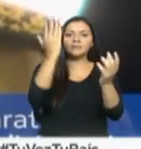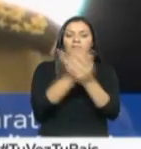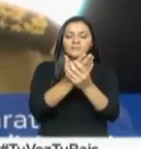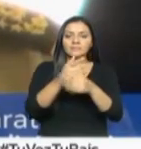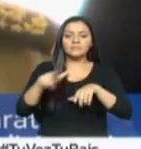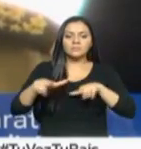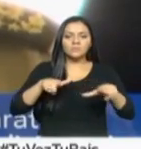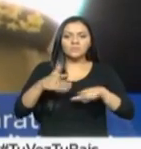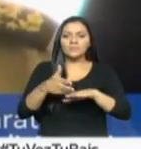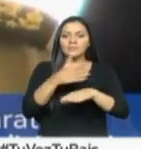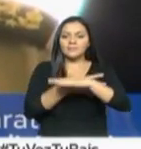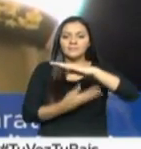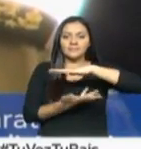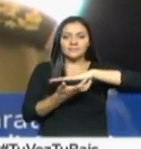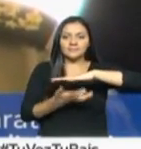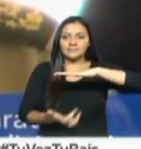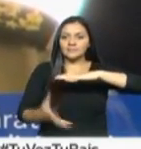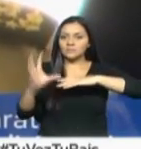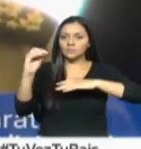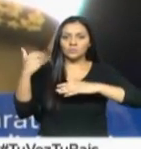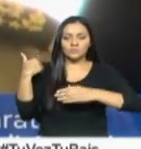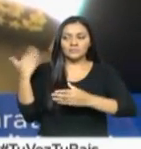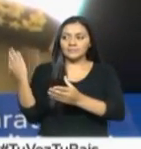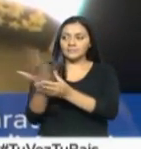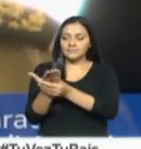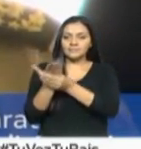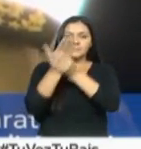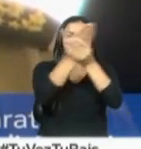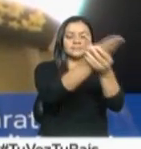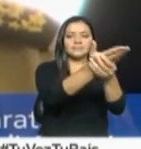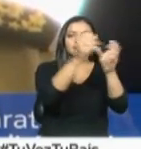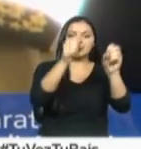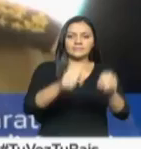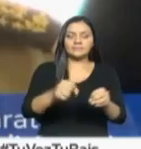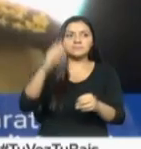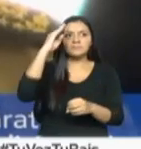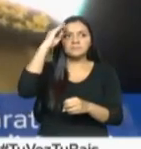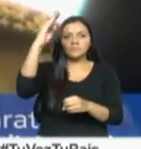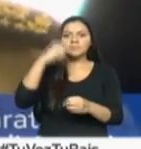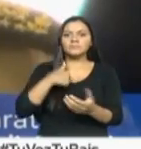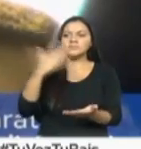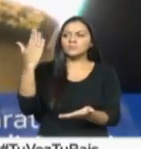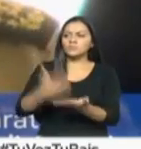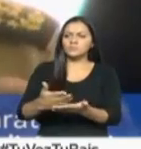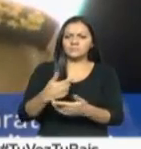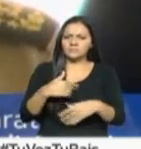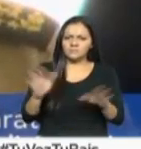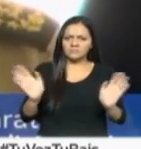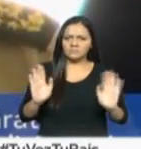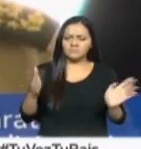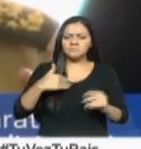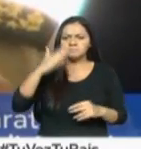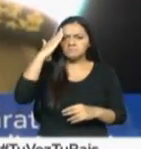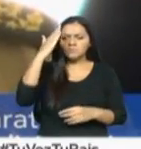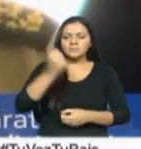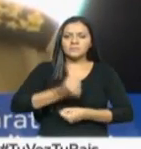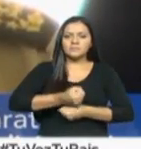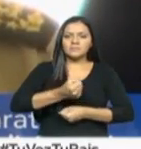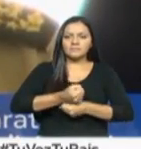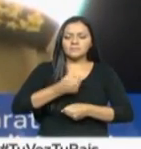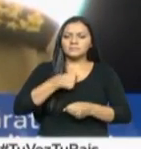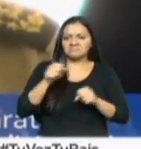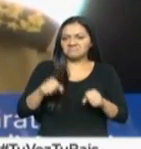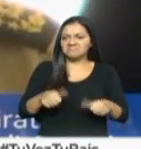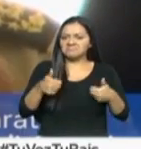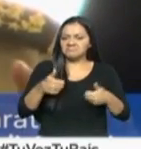recintos que no tienen escáner. Y en realidad Policía Nacional tampoco suspende su misión natural. Para conseguir y alcanzar que